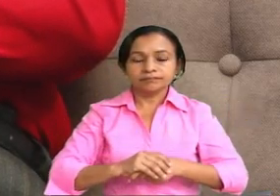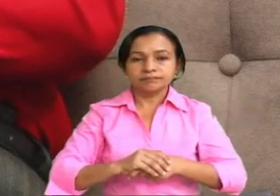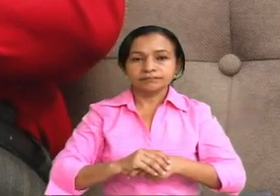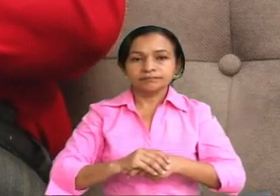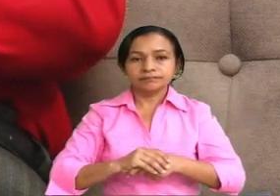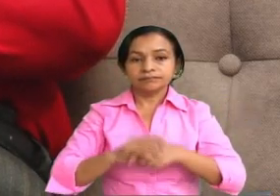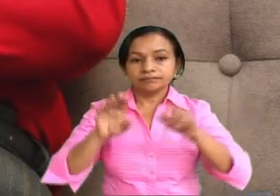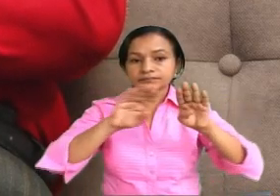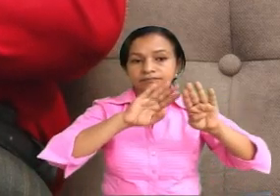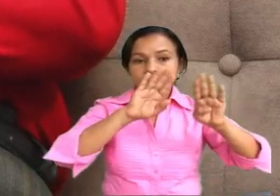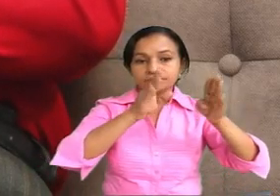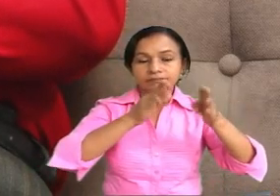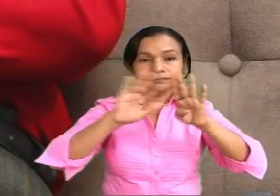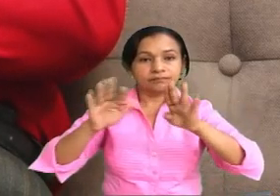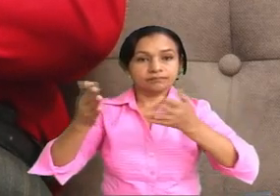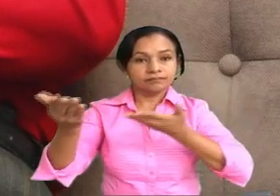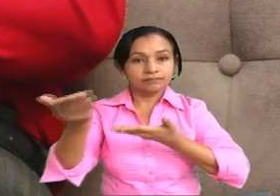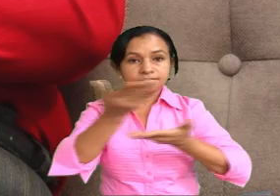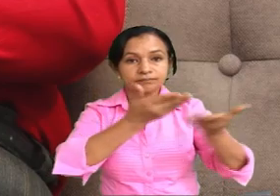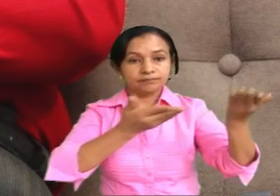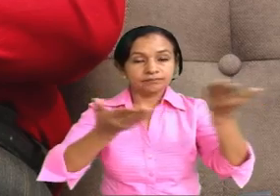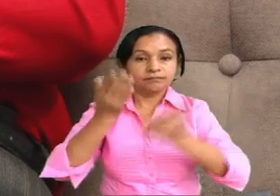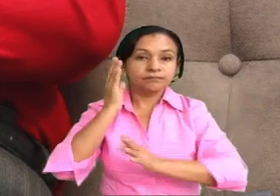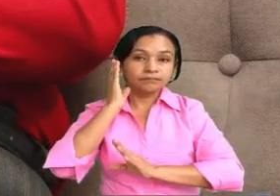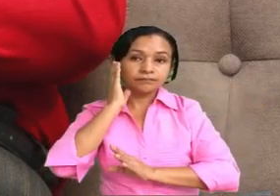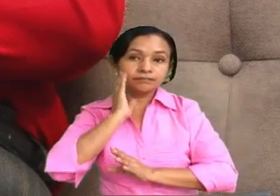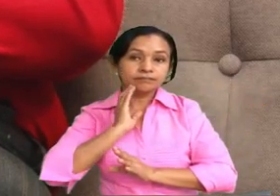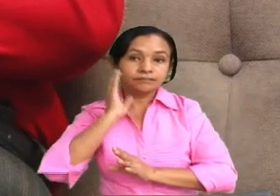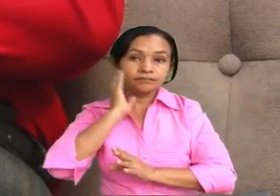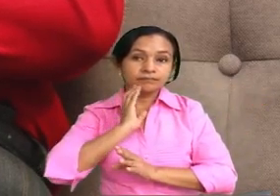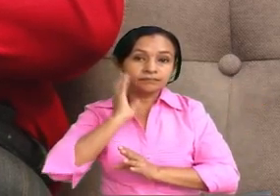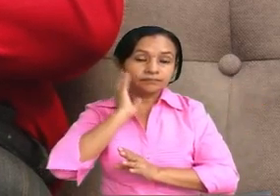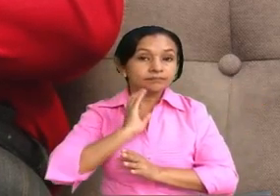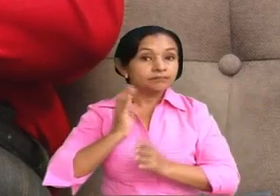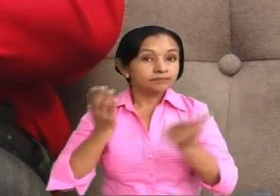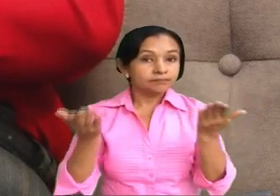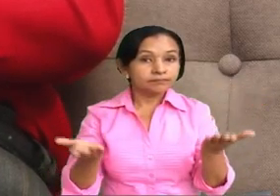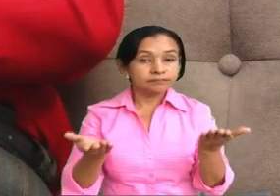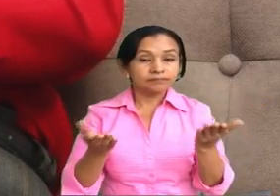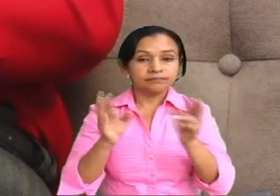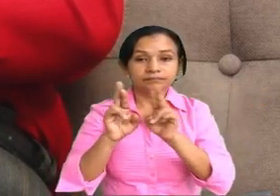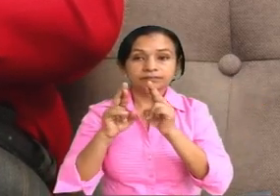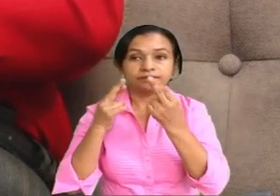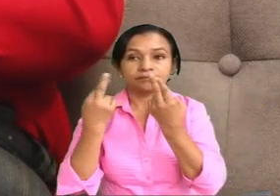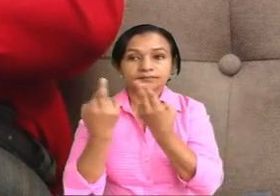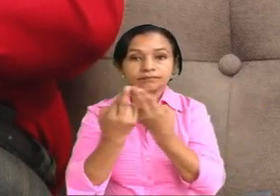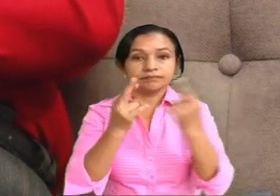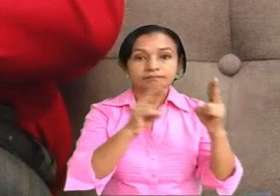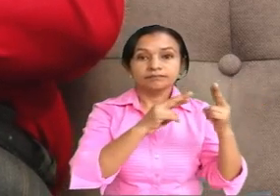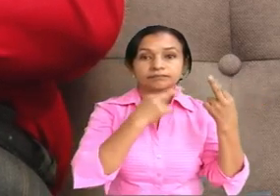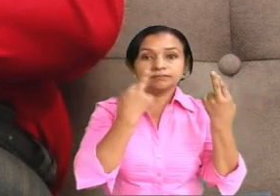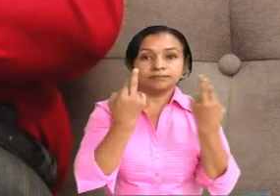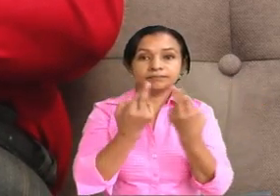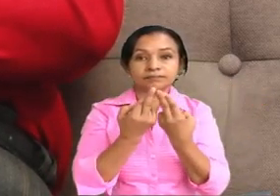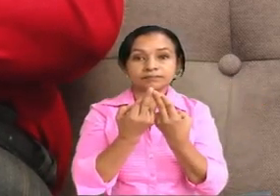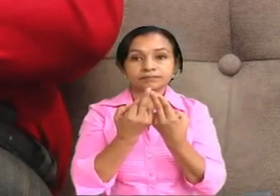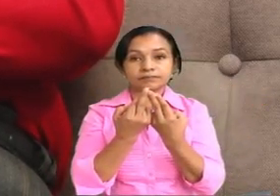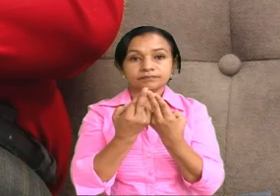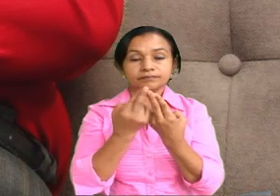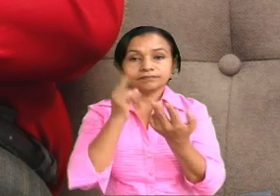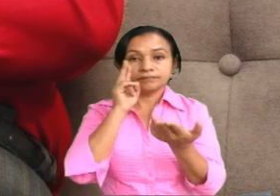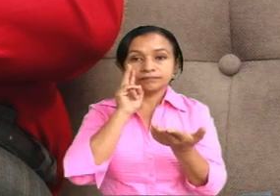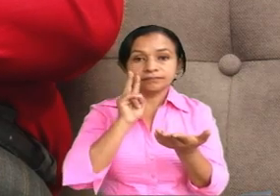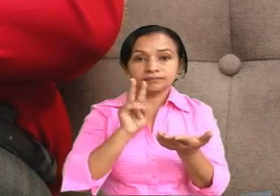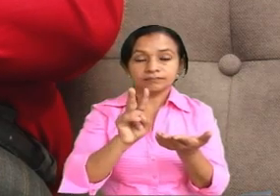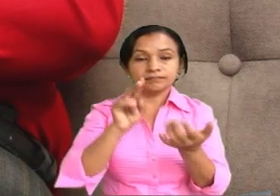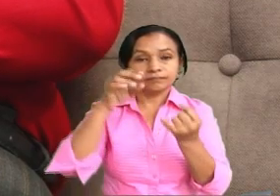ella comparten experiencia, porque hay encuentros. Y si miramos también